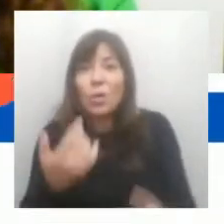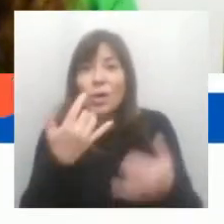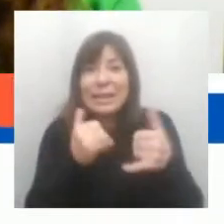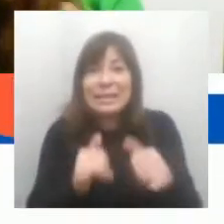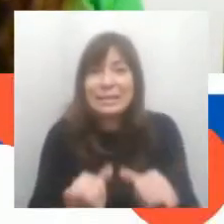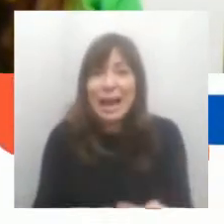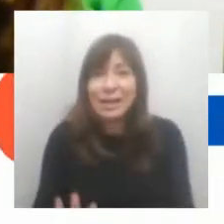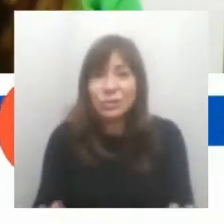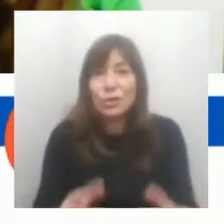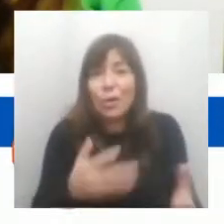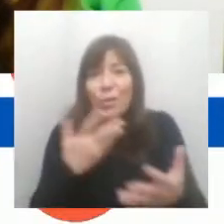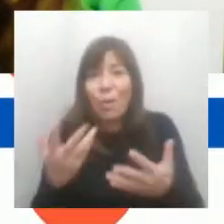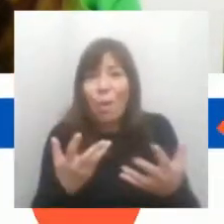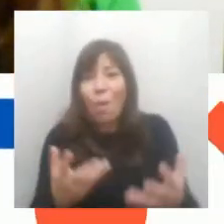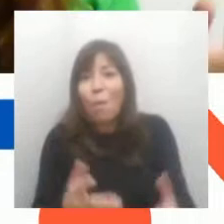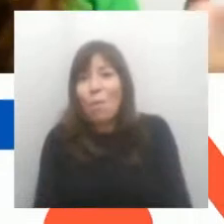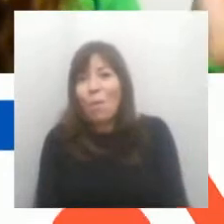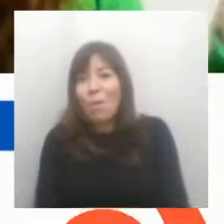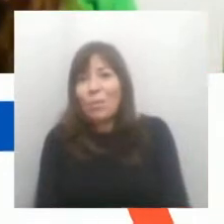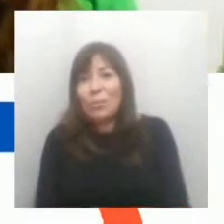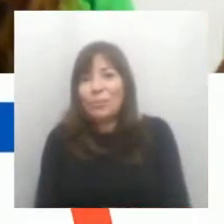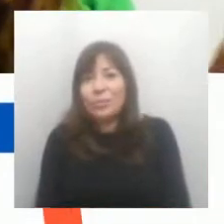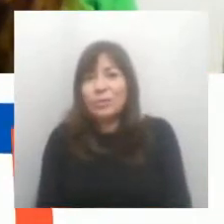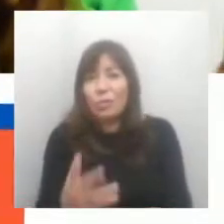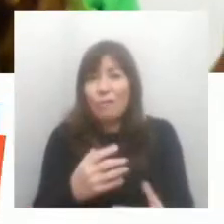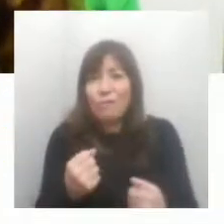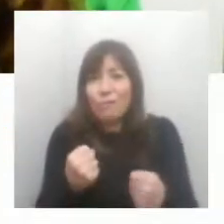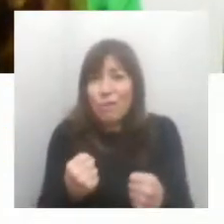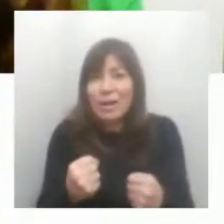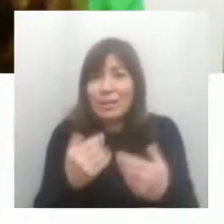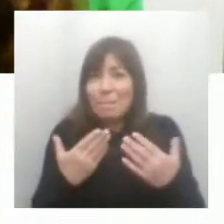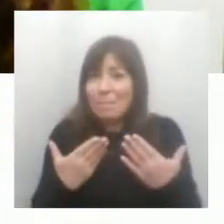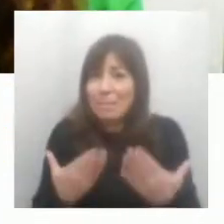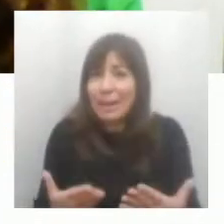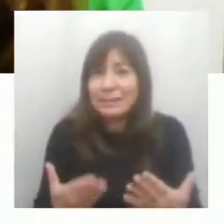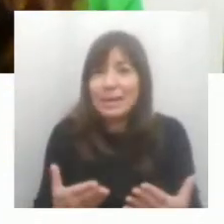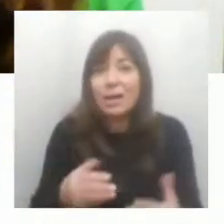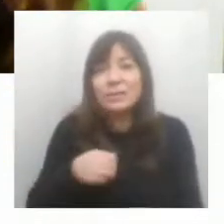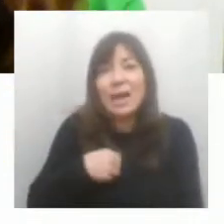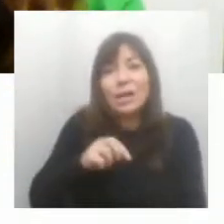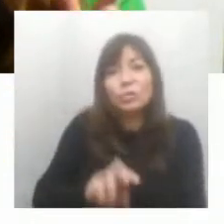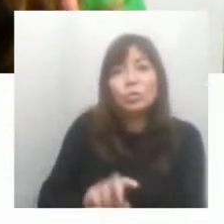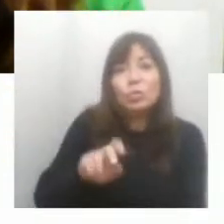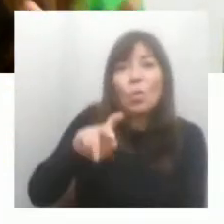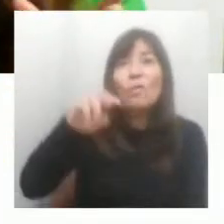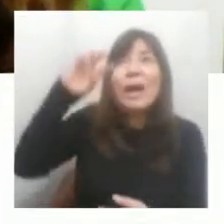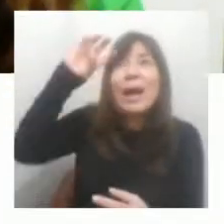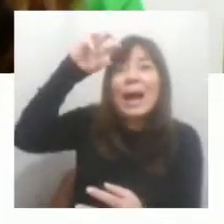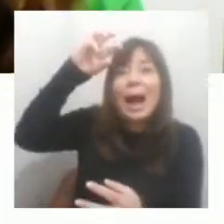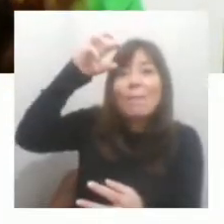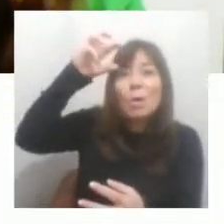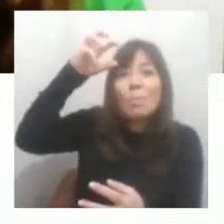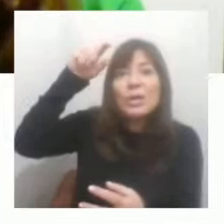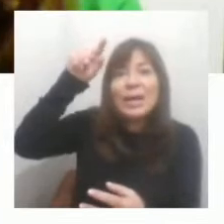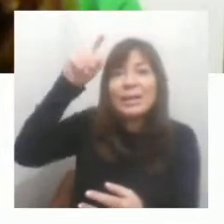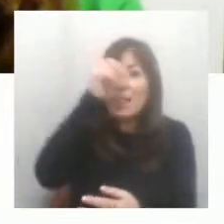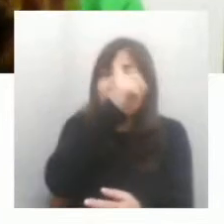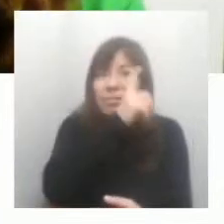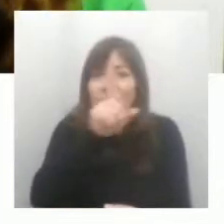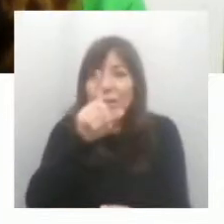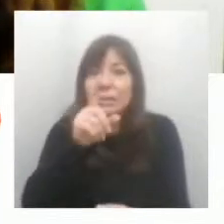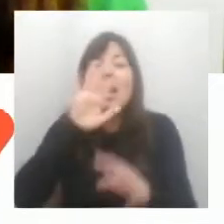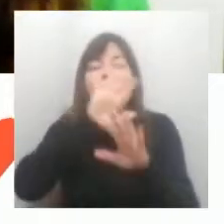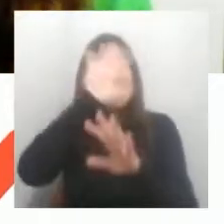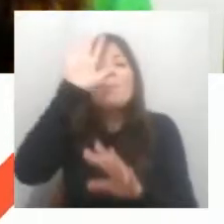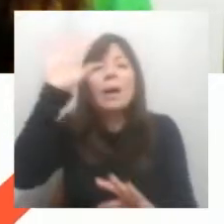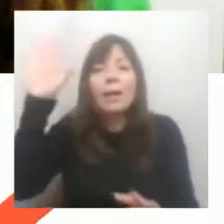Sí, Yo oye, contaba en la Pam. mañana que de repente uno se sube a la escalera para cambiar una ampolleta, ya es medio complicado. ¿Cómo te imaginas tú que fue la instalación